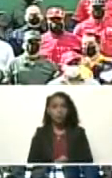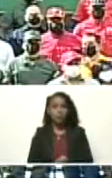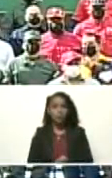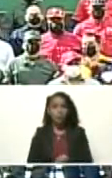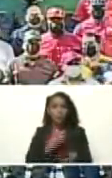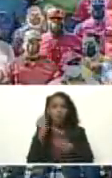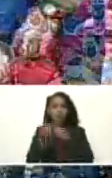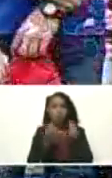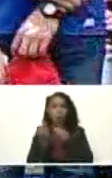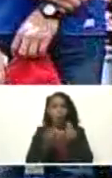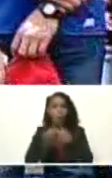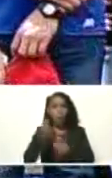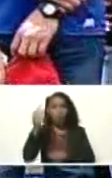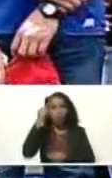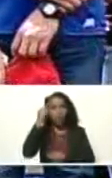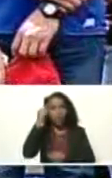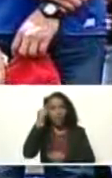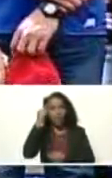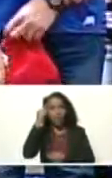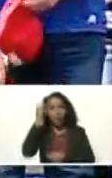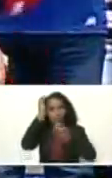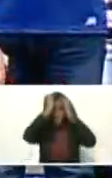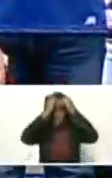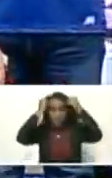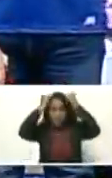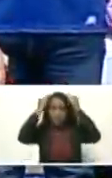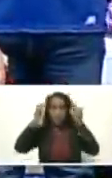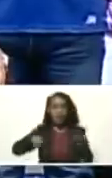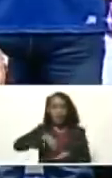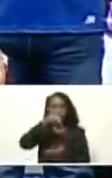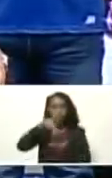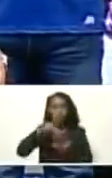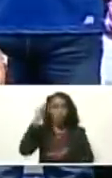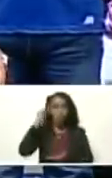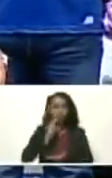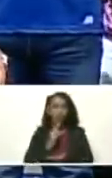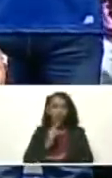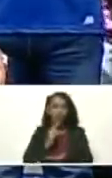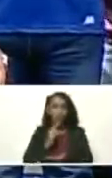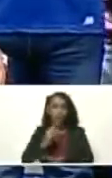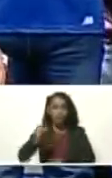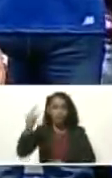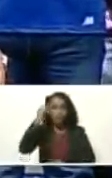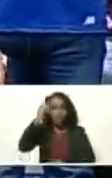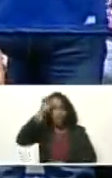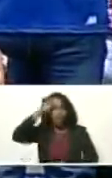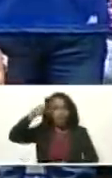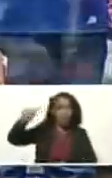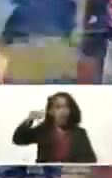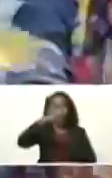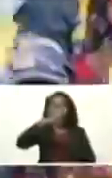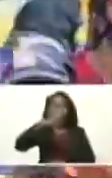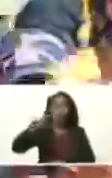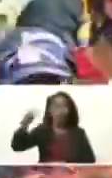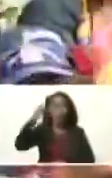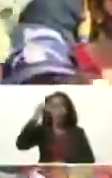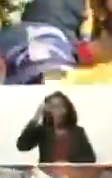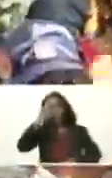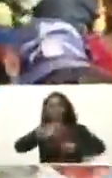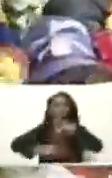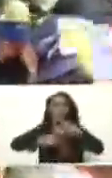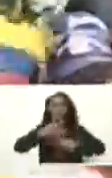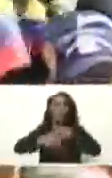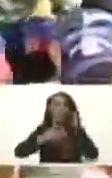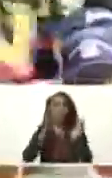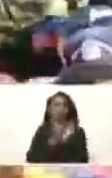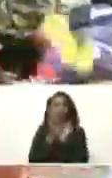como el día de la Milicia Nacional Bolivariana, el día del pueblo y el día de la Revolución de